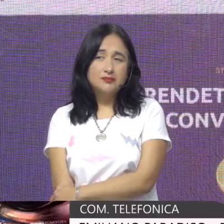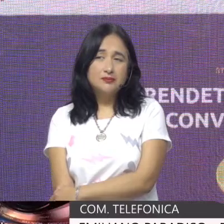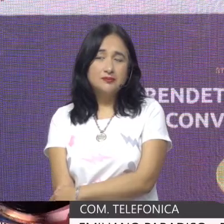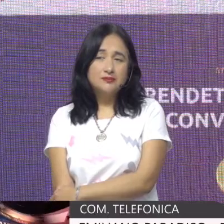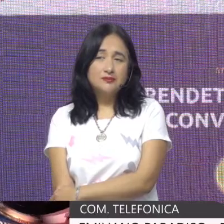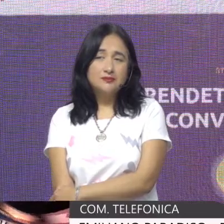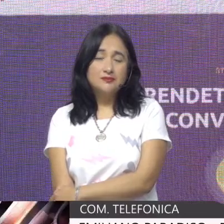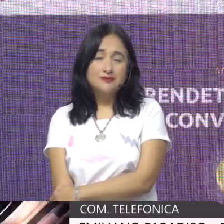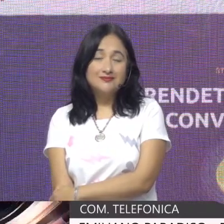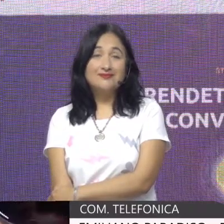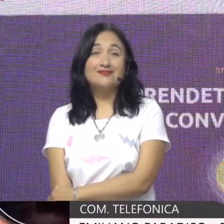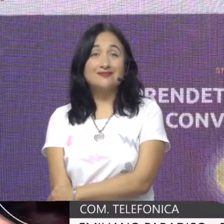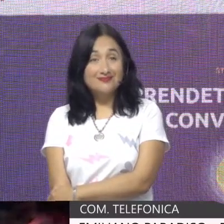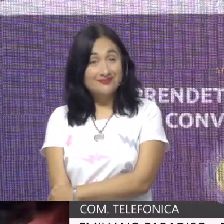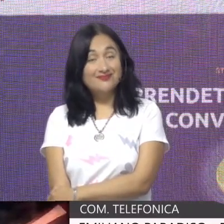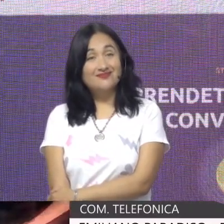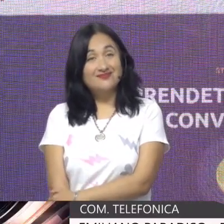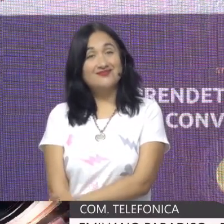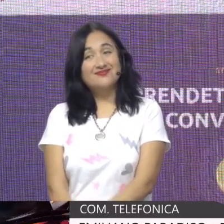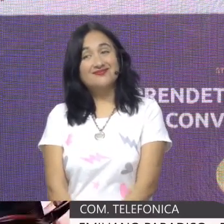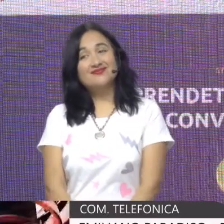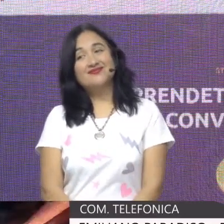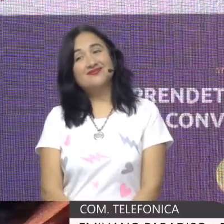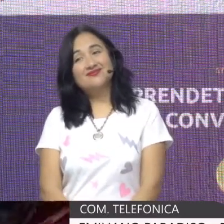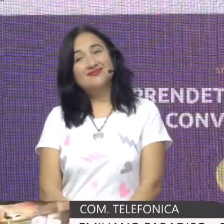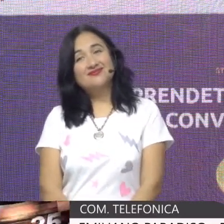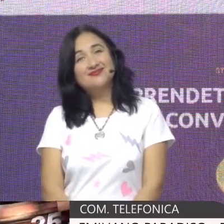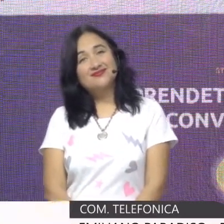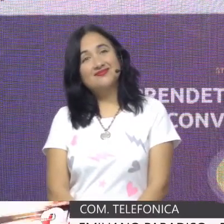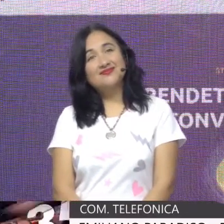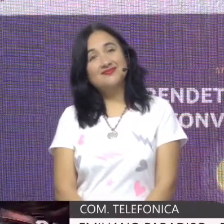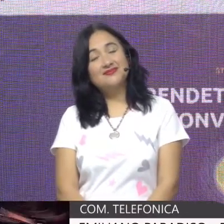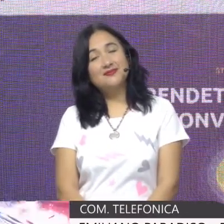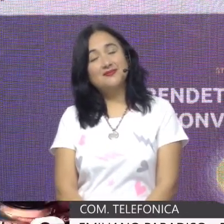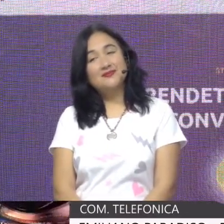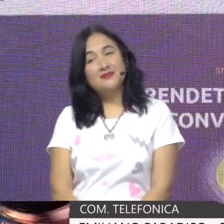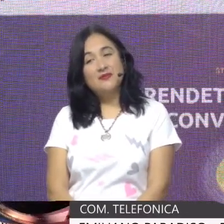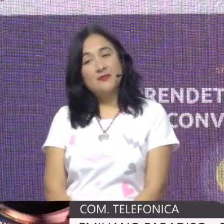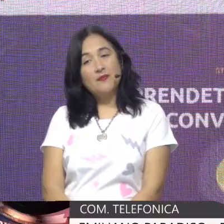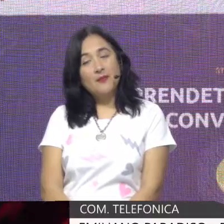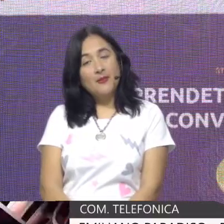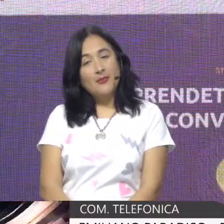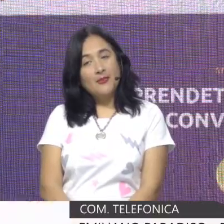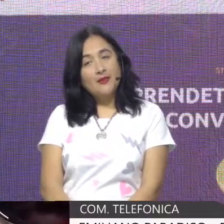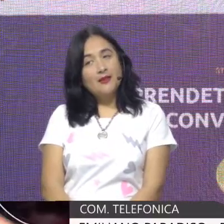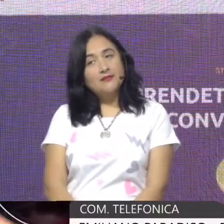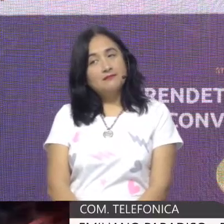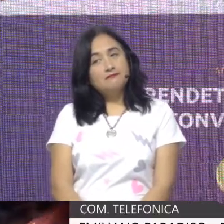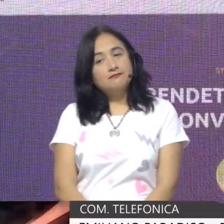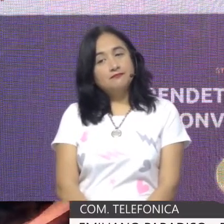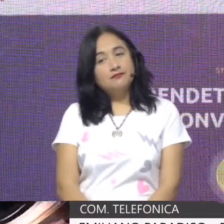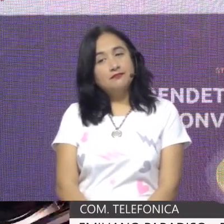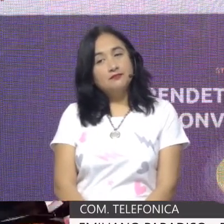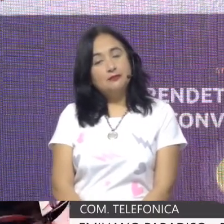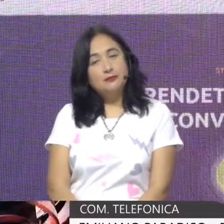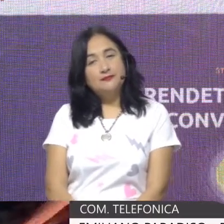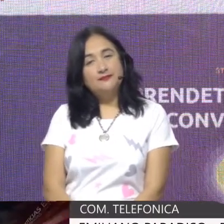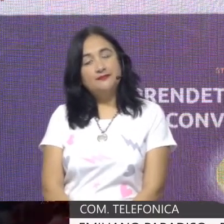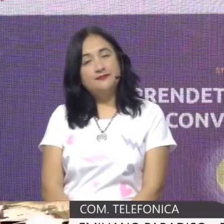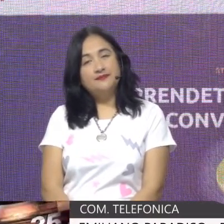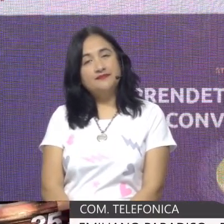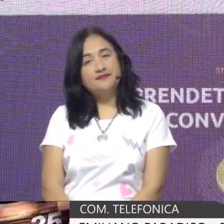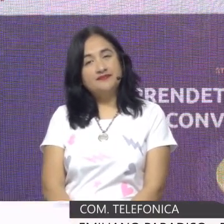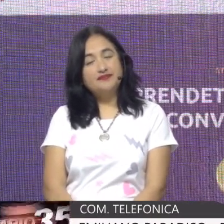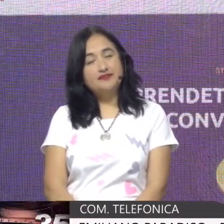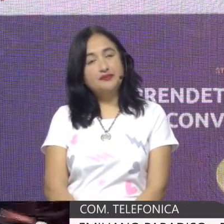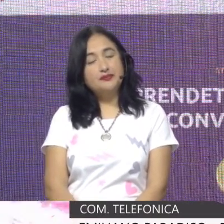ayer ya estaban inscritos, estaban participando. Pero lo más importante de todo esto es que nosotros vamos a mostrar durante la semana